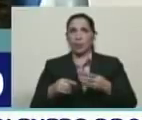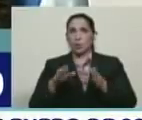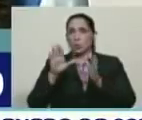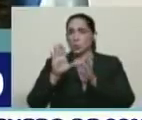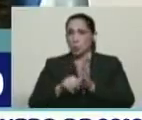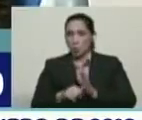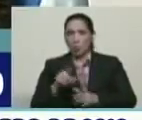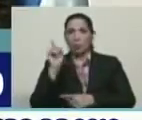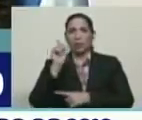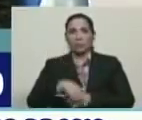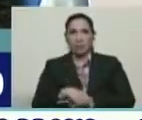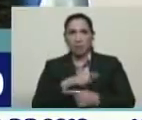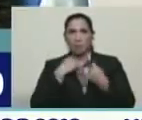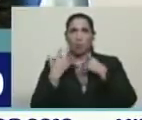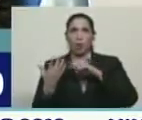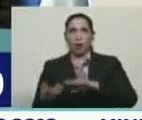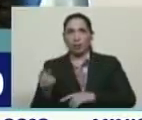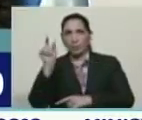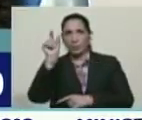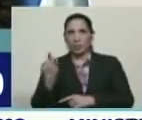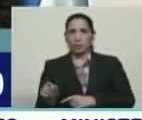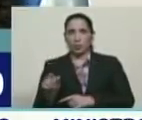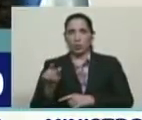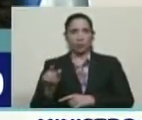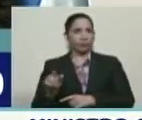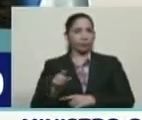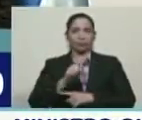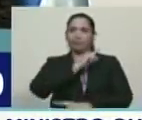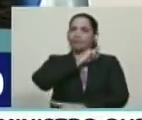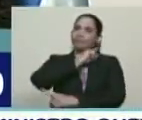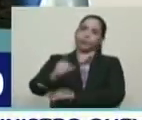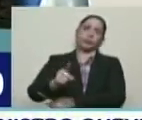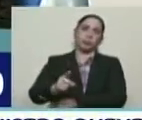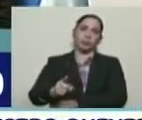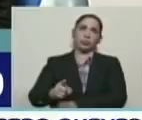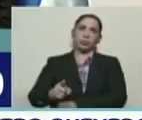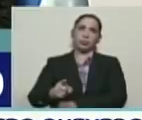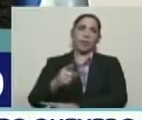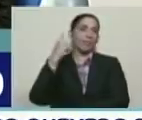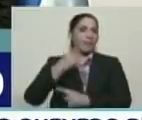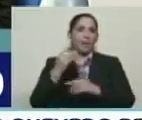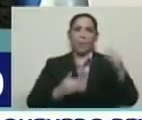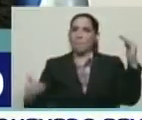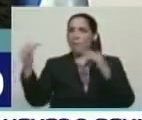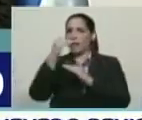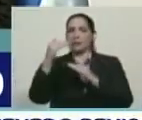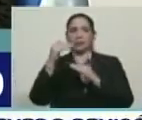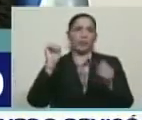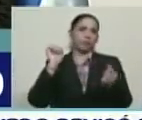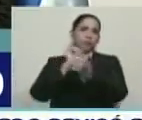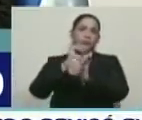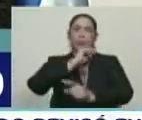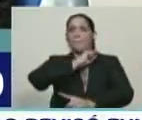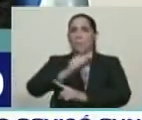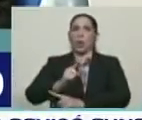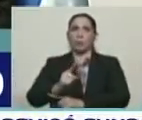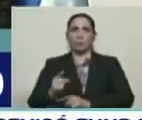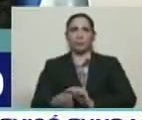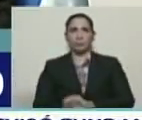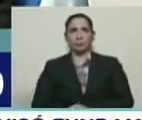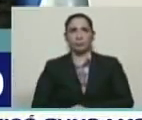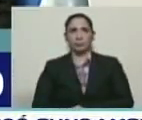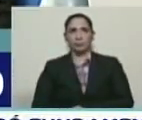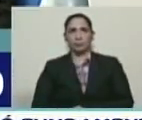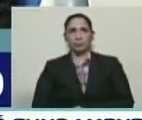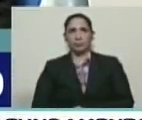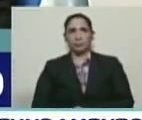en cautiverio, y tienen máxima pena. Aquí no podemos nosotros ser o actuar a medias